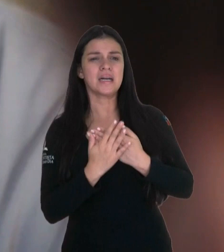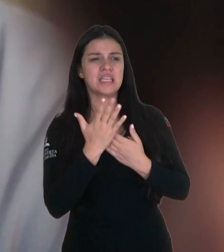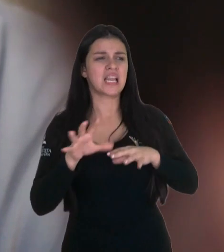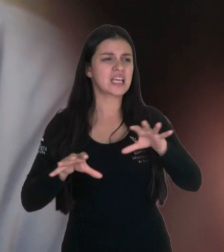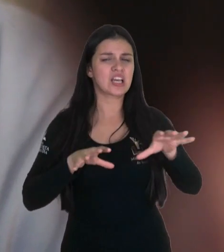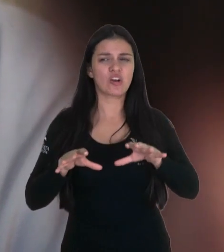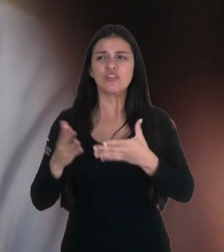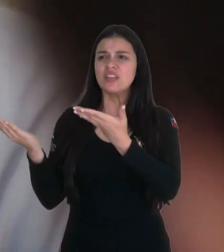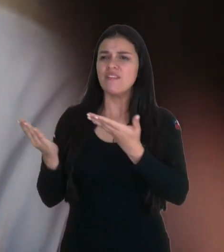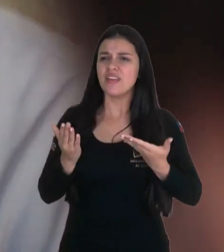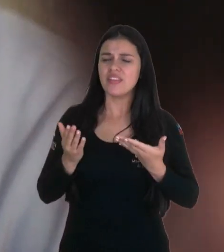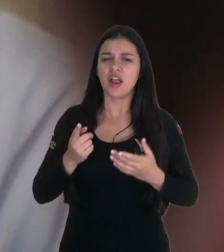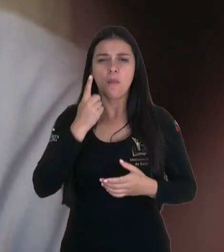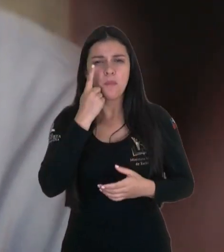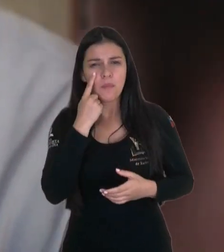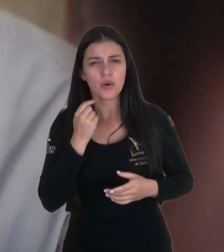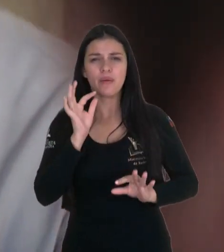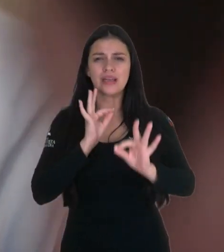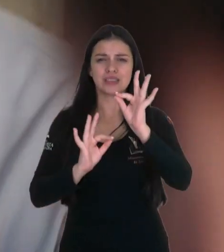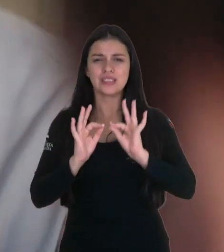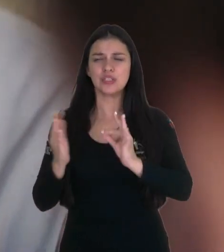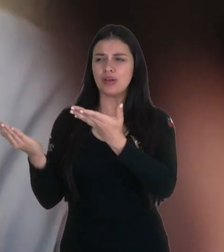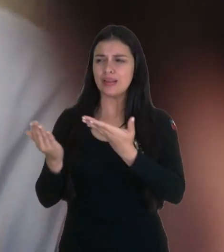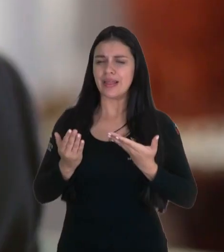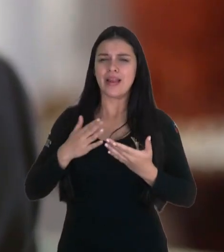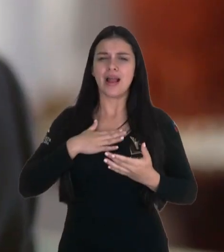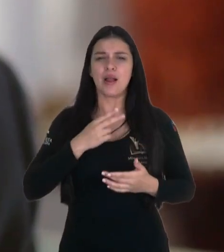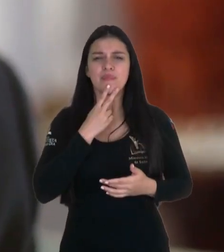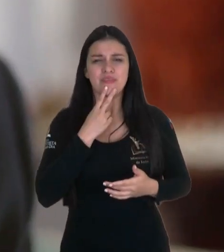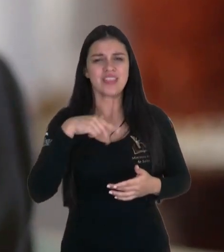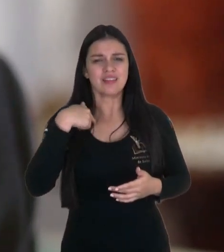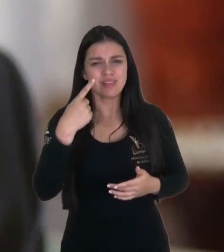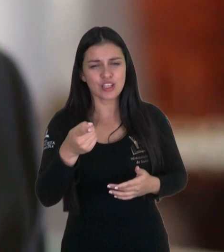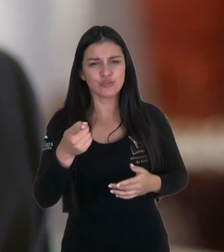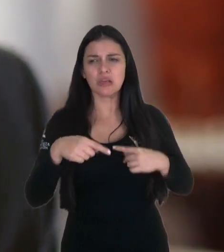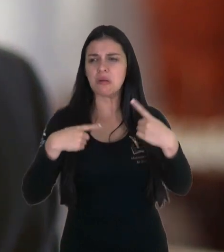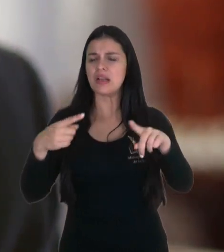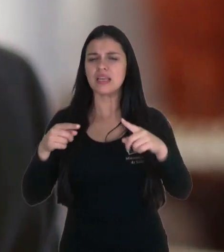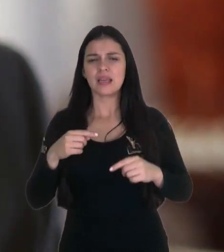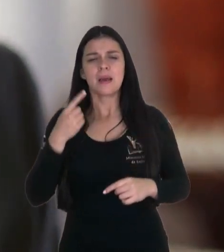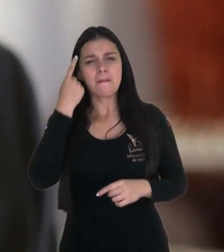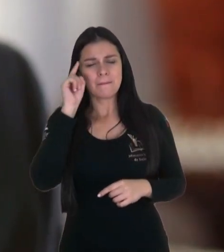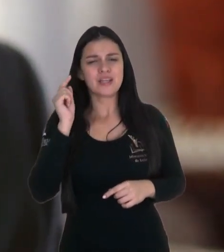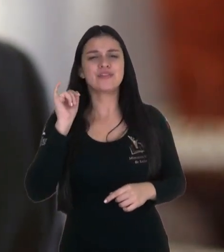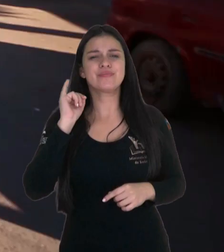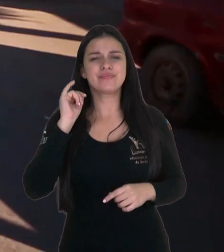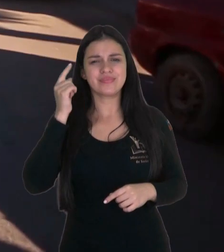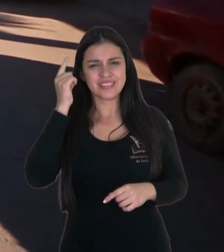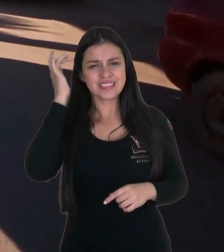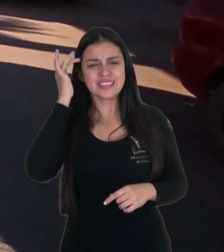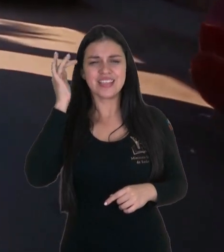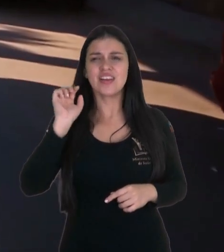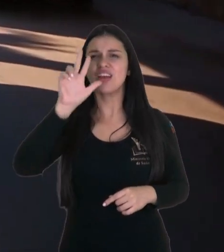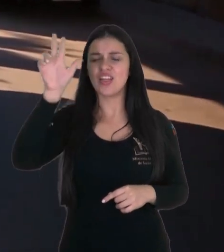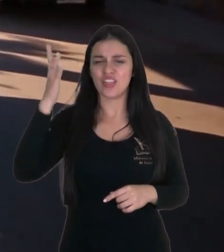qué pruebas el Señor va a traer a mi vida, a la suya o a la de cualquiera de los hermanos, pero sí sé que en cada una de ellas el Señor está al control.